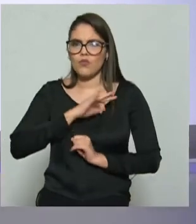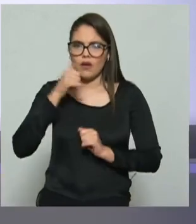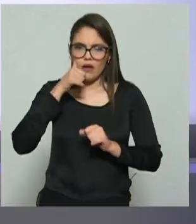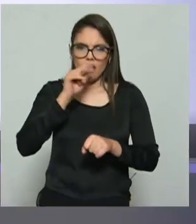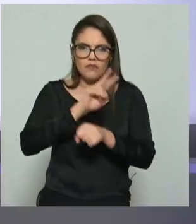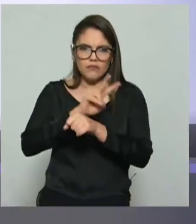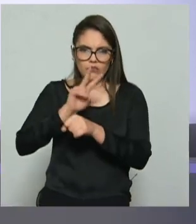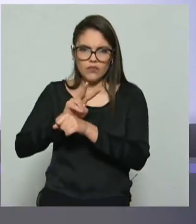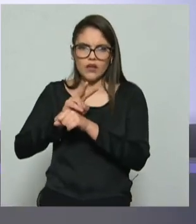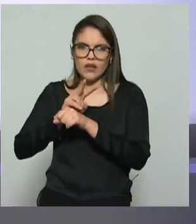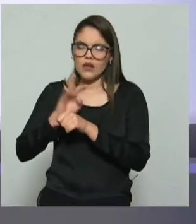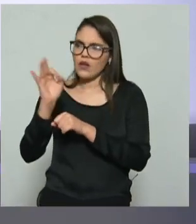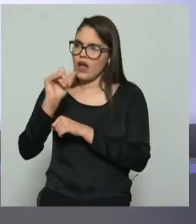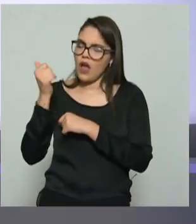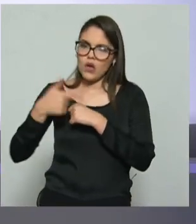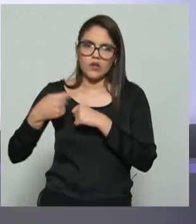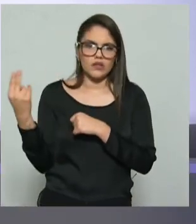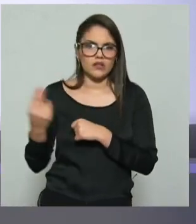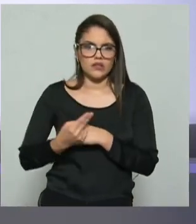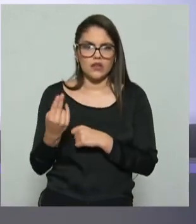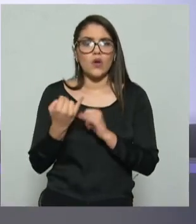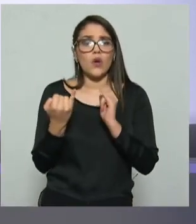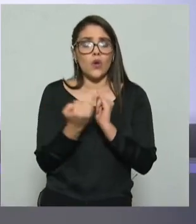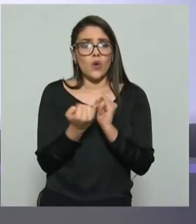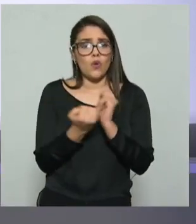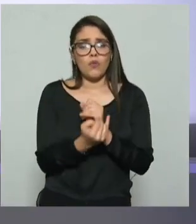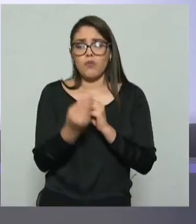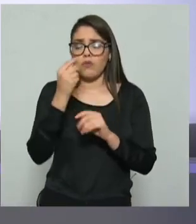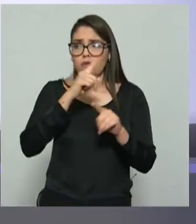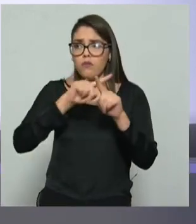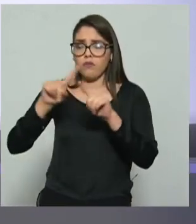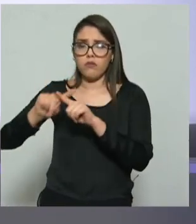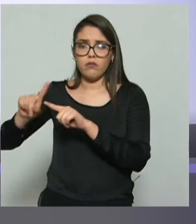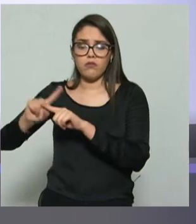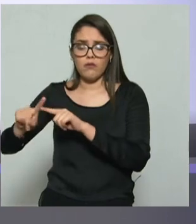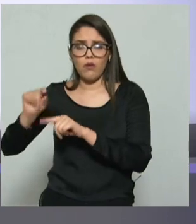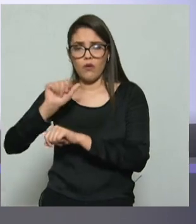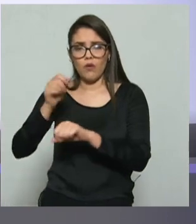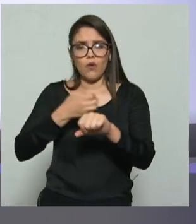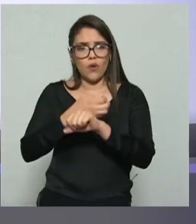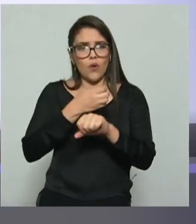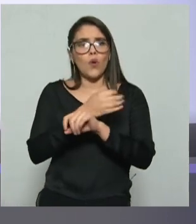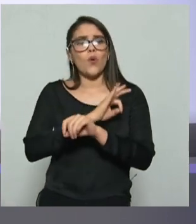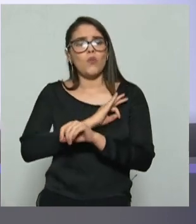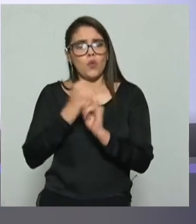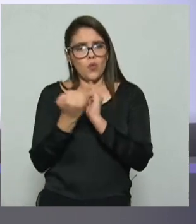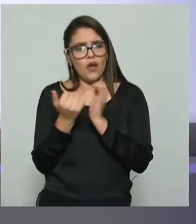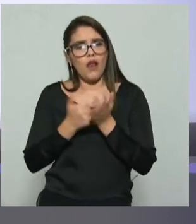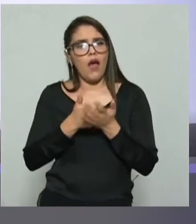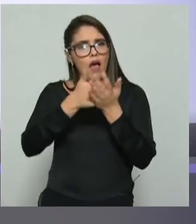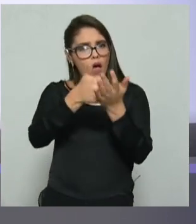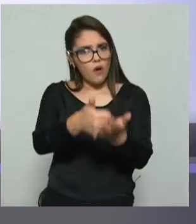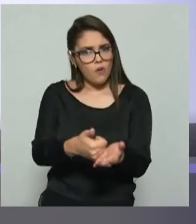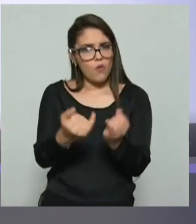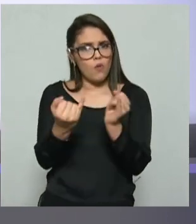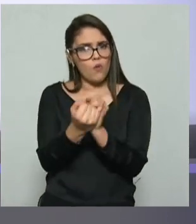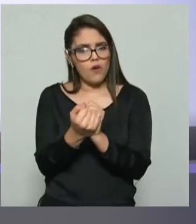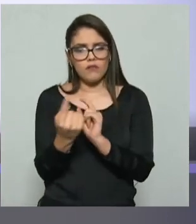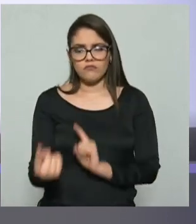sea, como que las mujeres que tenemos aspiraciones a hacer algo, o sea, lo que sea, ser madres, ser esposas, ser